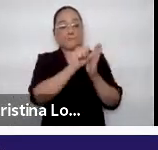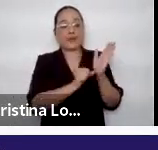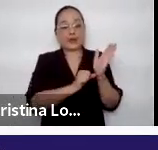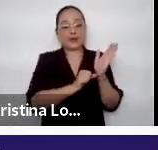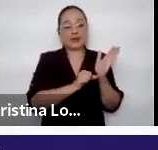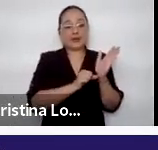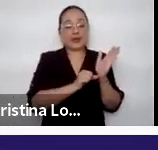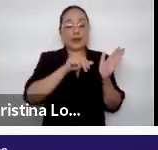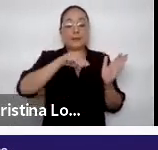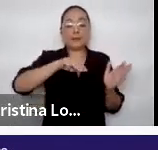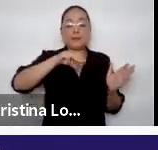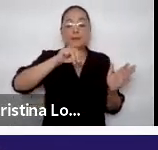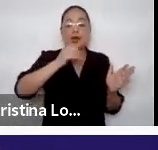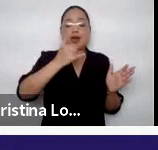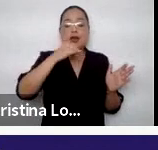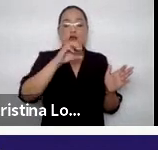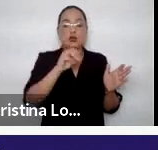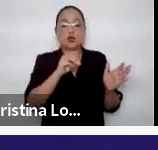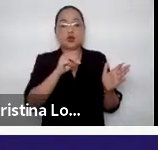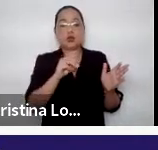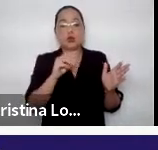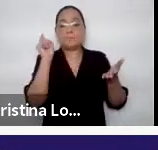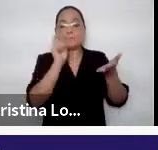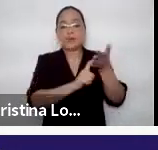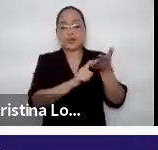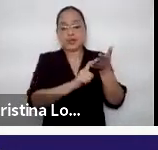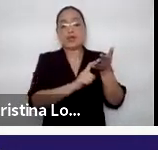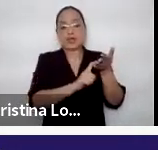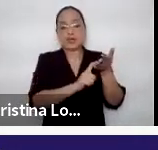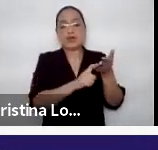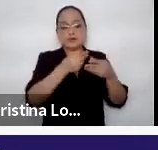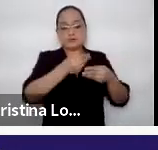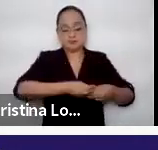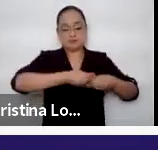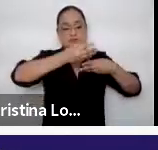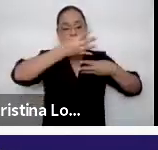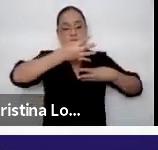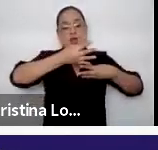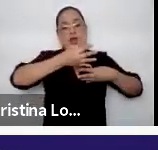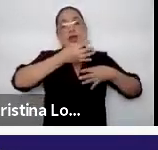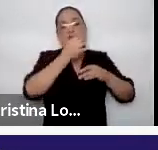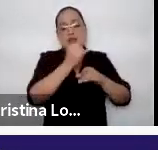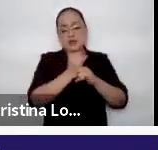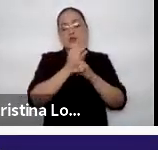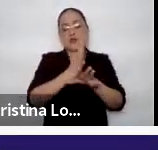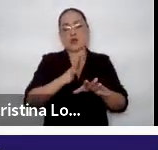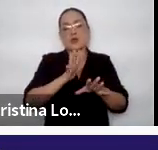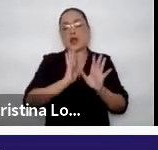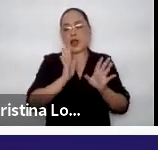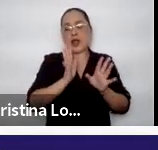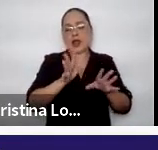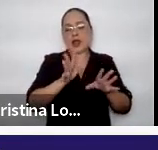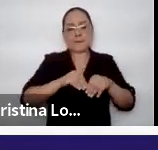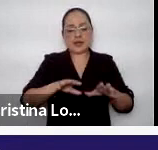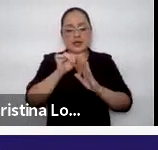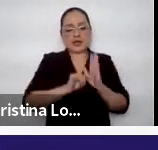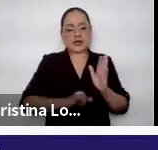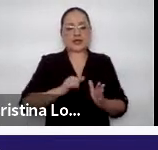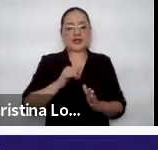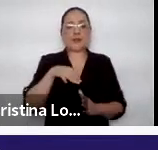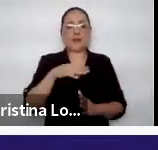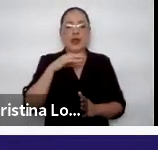de mayo, damos un clic en el mes de mayo y ¿qué nos va a desplegar? Bueno, toda la información publicada en ese mes, pero